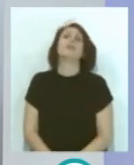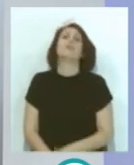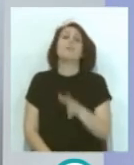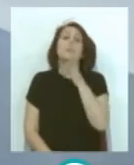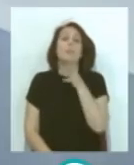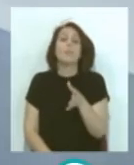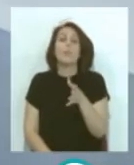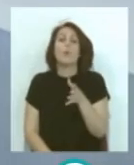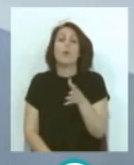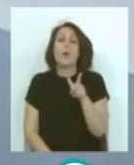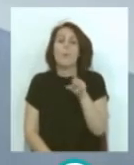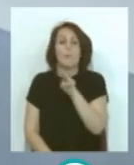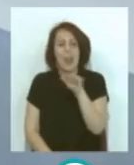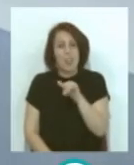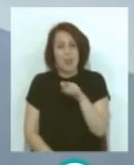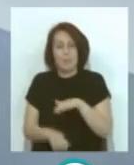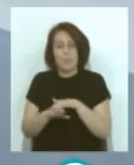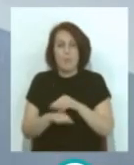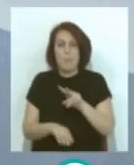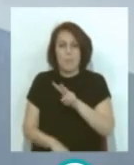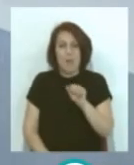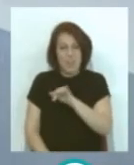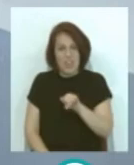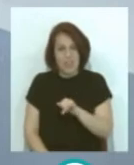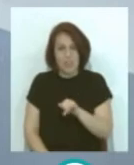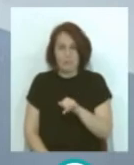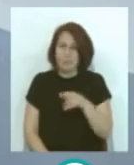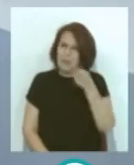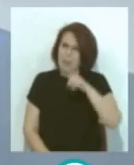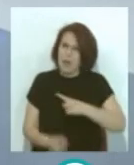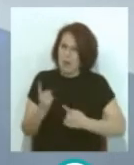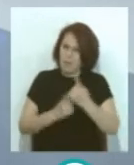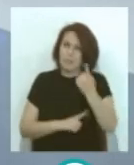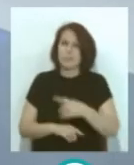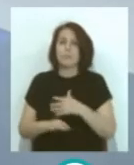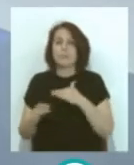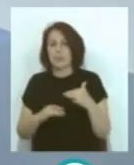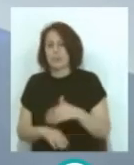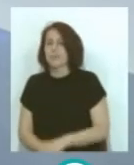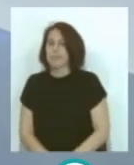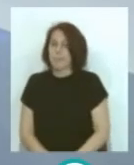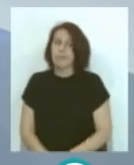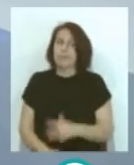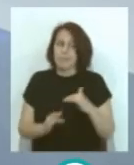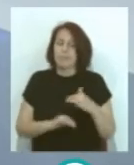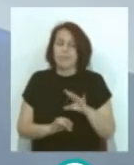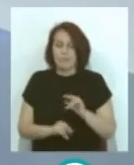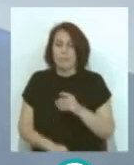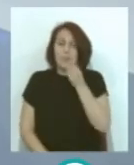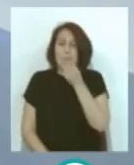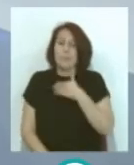Porque Lucas Vázquez también alguna vez, ¿no? Un buen partido, ahí también. Sí, también buen partido. Sí. Bueno, Nacho.